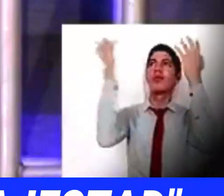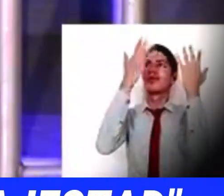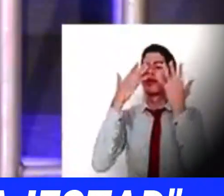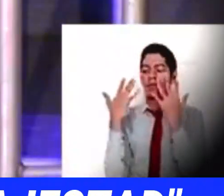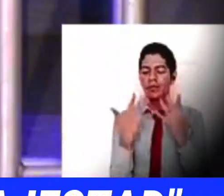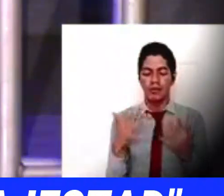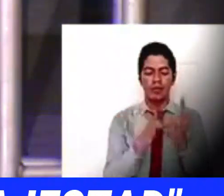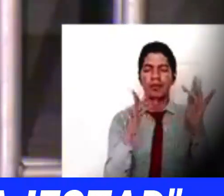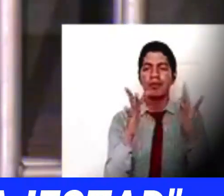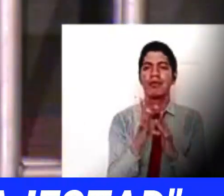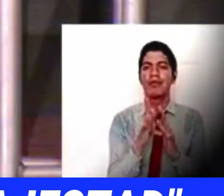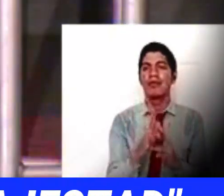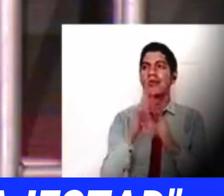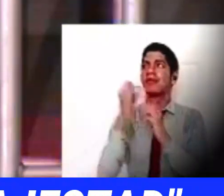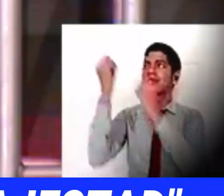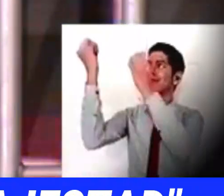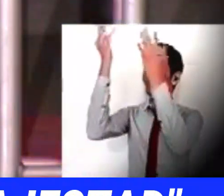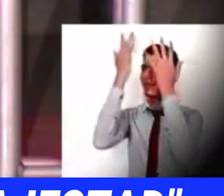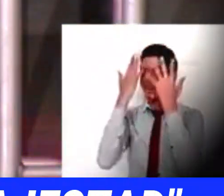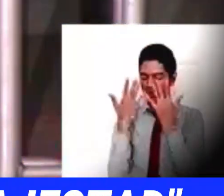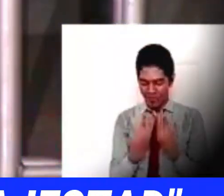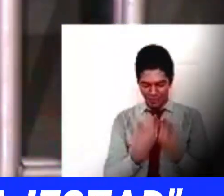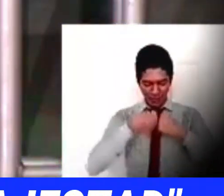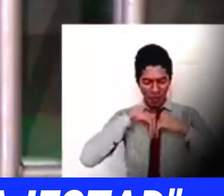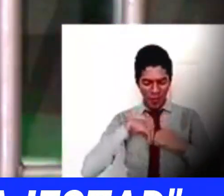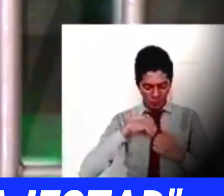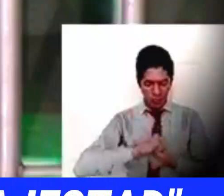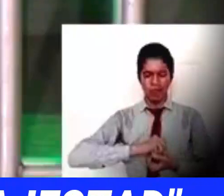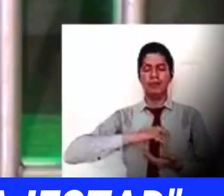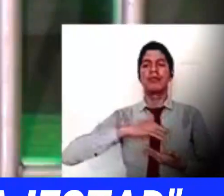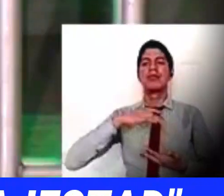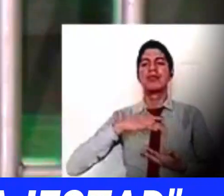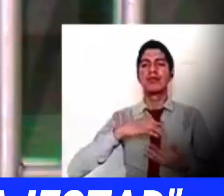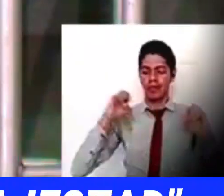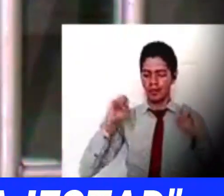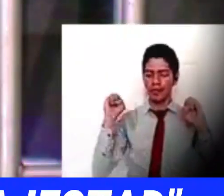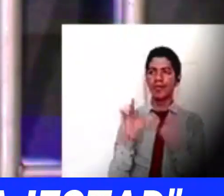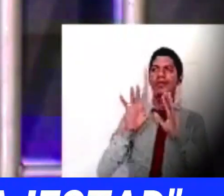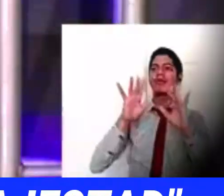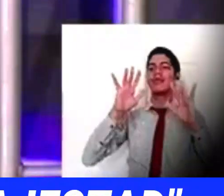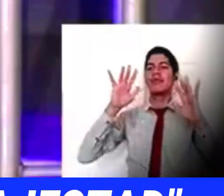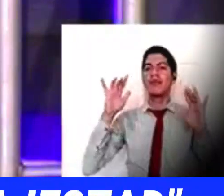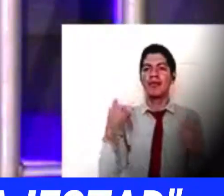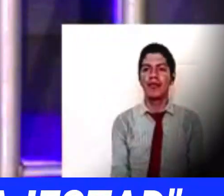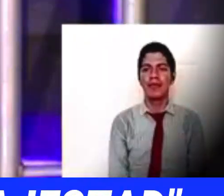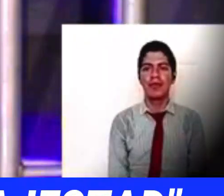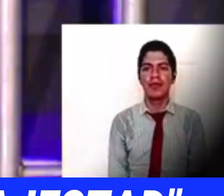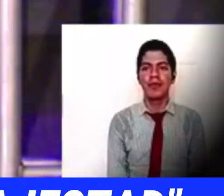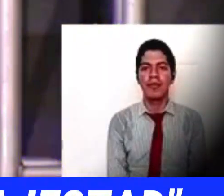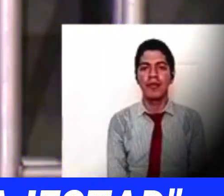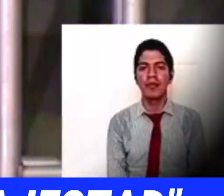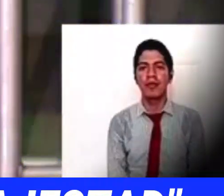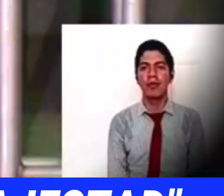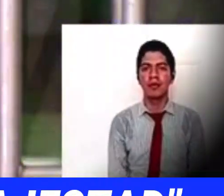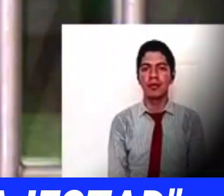presencia, el Señor te va a llenar de su gloria, vas a ser un instrumento poderoso en las manos de Dios, vas a pisotear lo que te